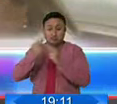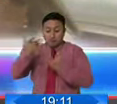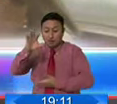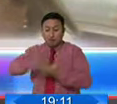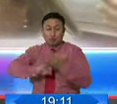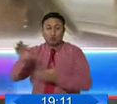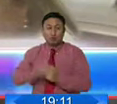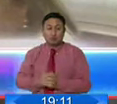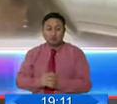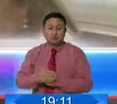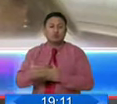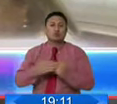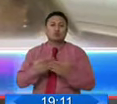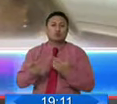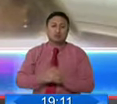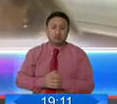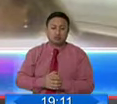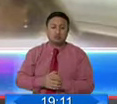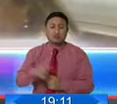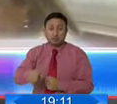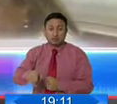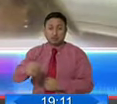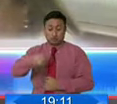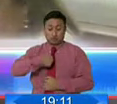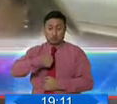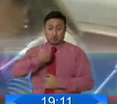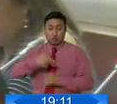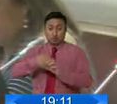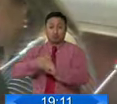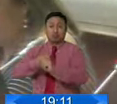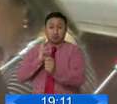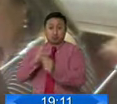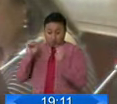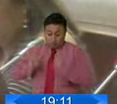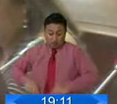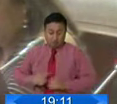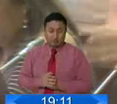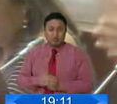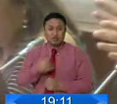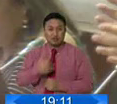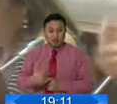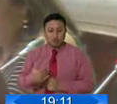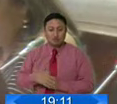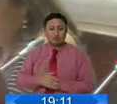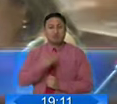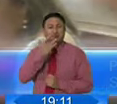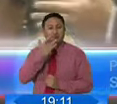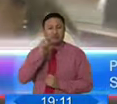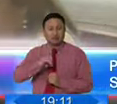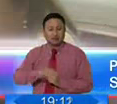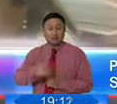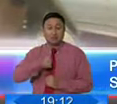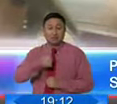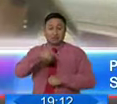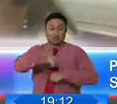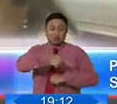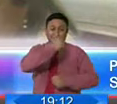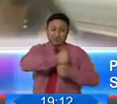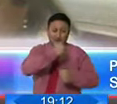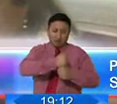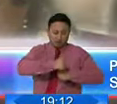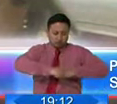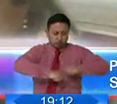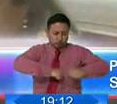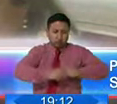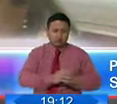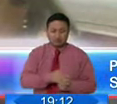aunque sea para permitir que este legislador salga de esa comisión, porque yo prefiero brindar mi tiempo a cuestiones trascendentes